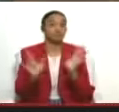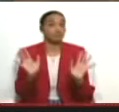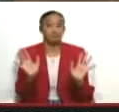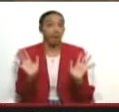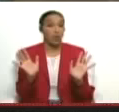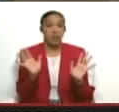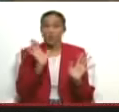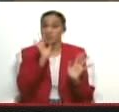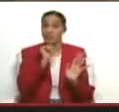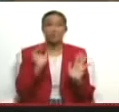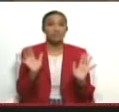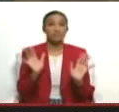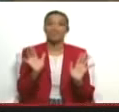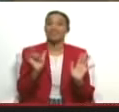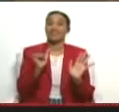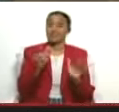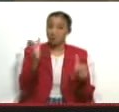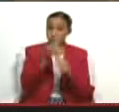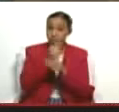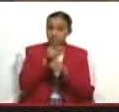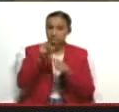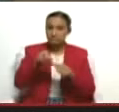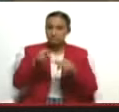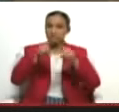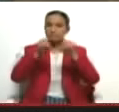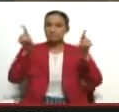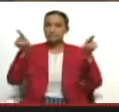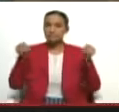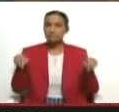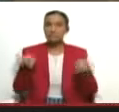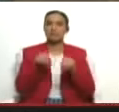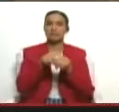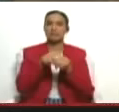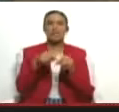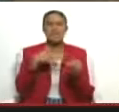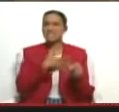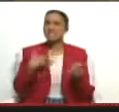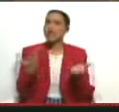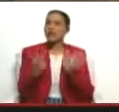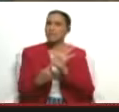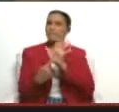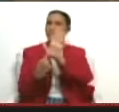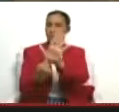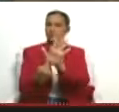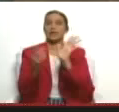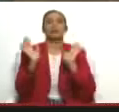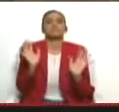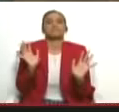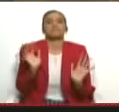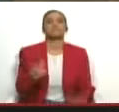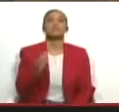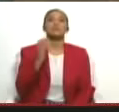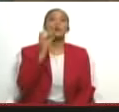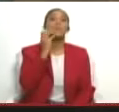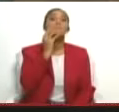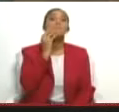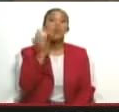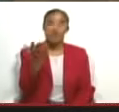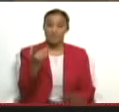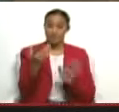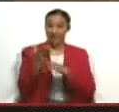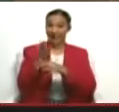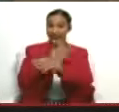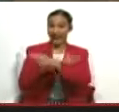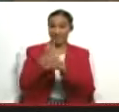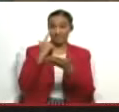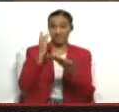no se Le consiguieron estos mapas que yo quiero destacar por ejemplo en este mapa que acabo de de mostrar